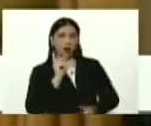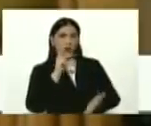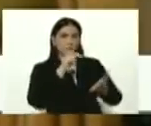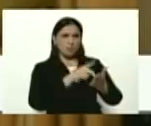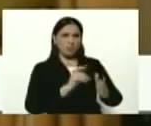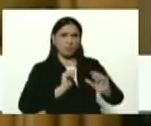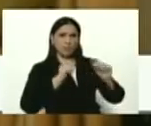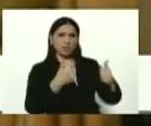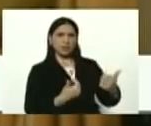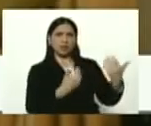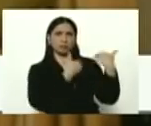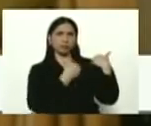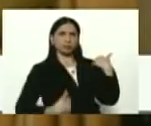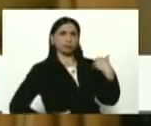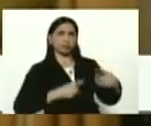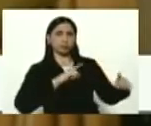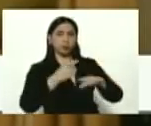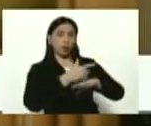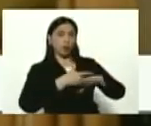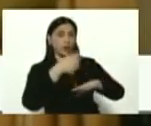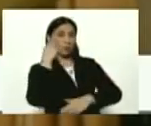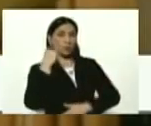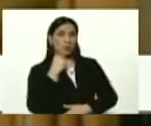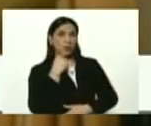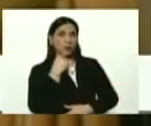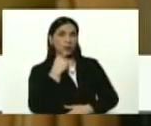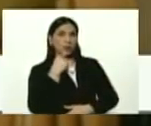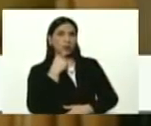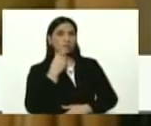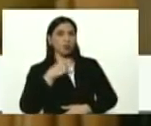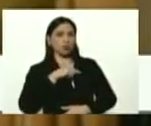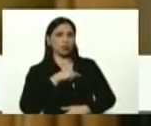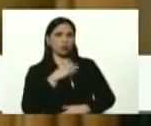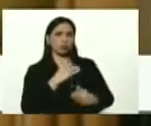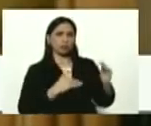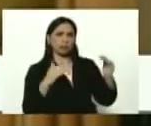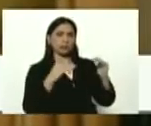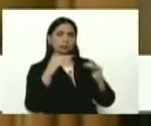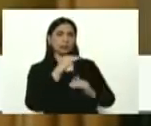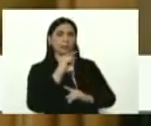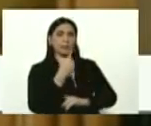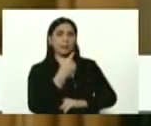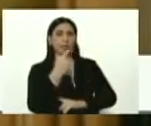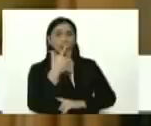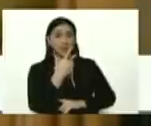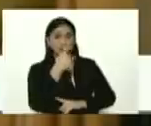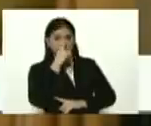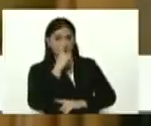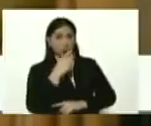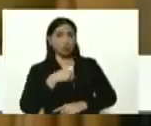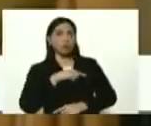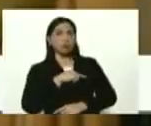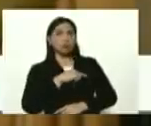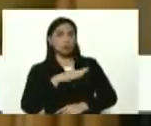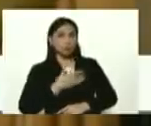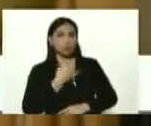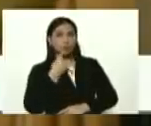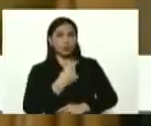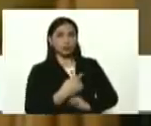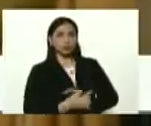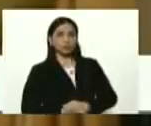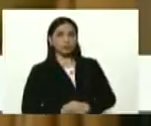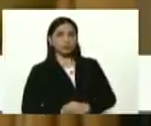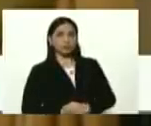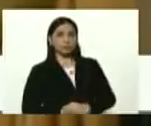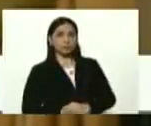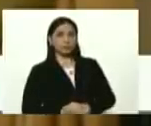dirigir el gobierno bolivariano, y bueno, ahí hemos avanzado. En los primeros 3 años podemos decir que fue